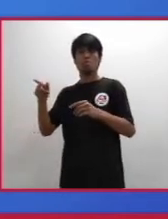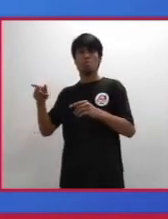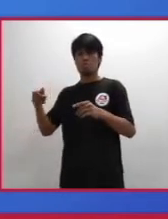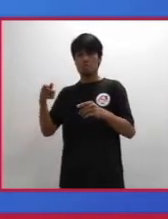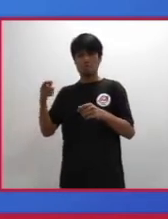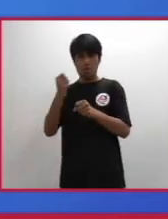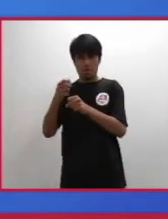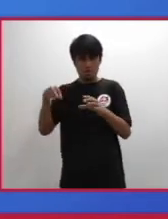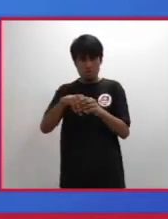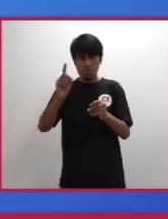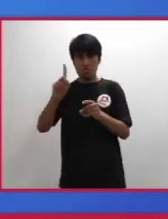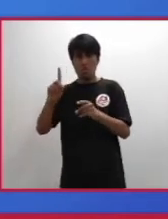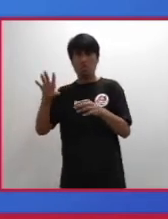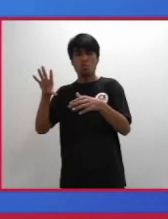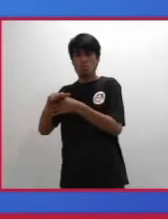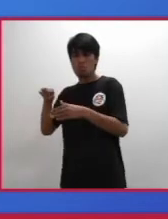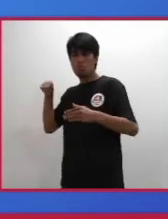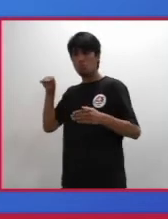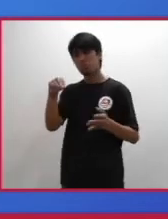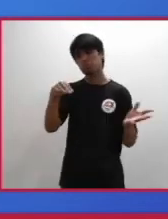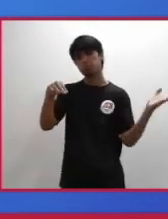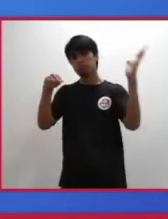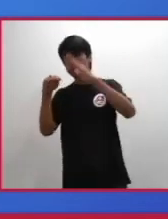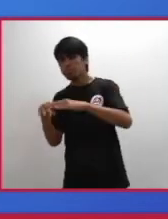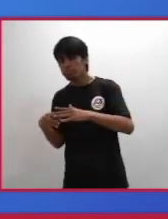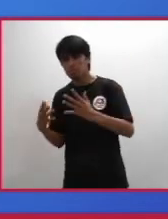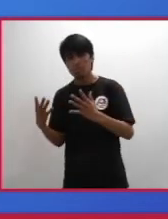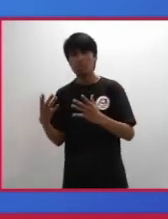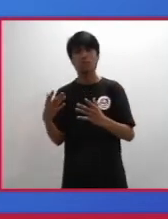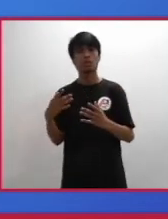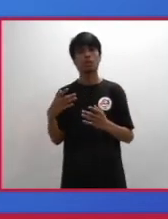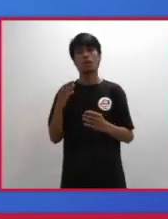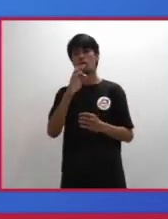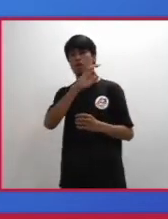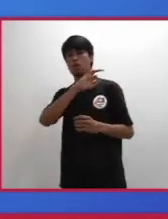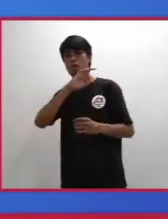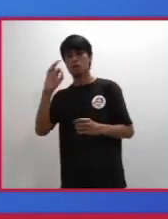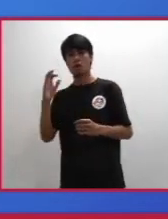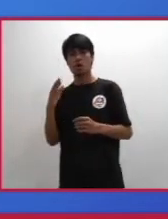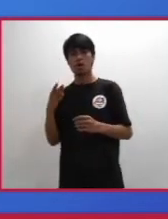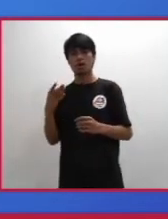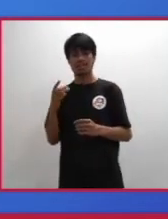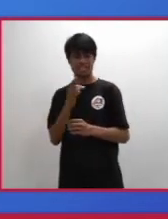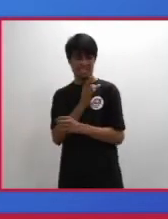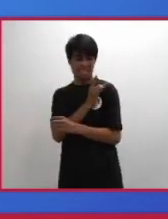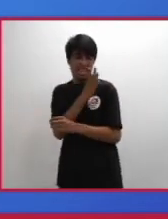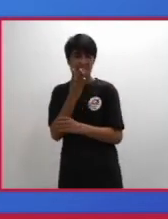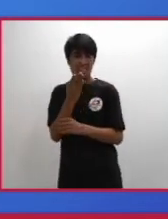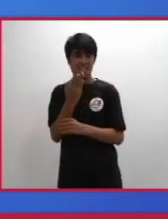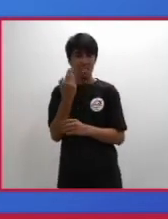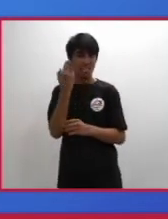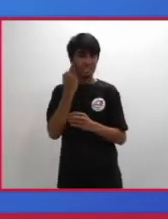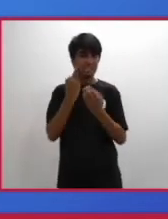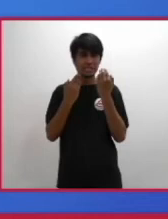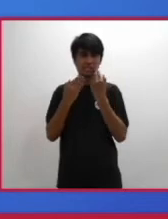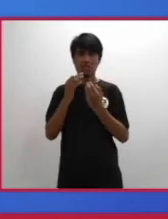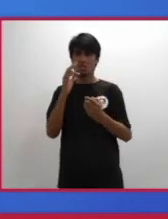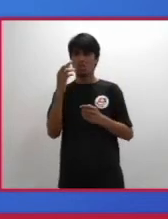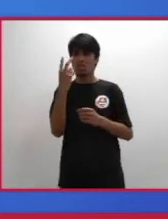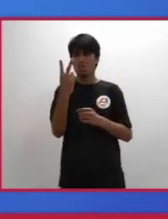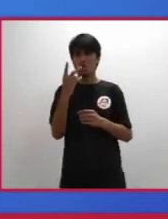ver con el sitio de nuestra obra. Si existen heridas, 2 o más